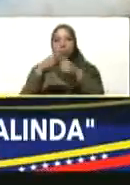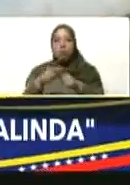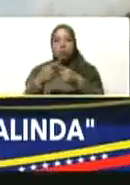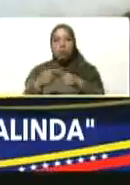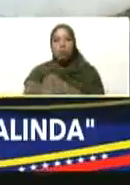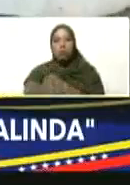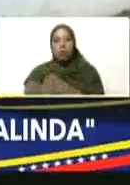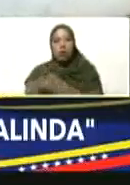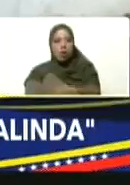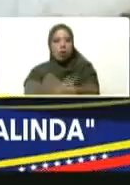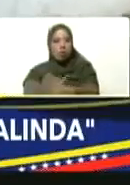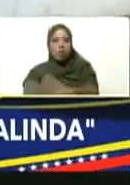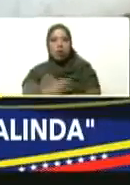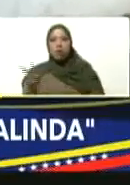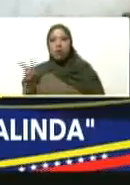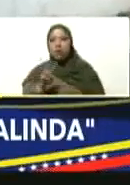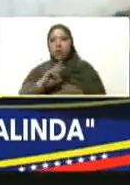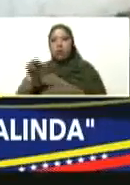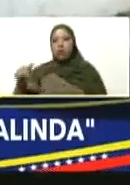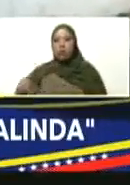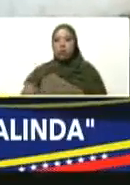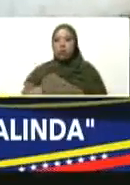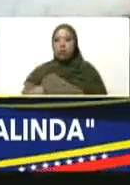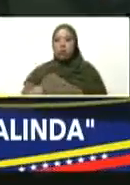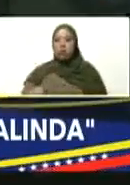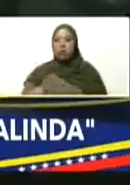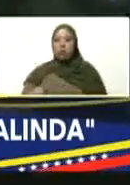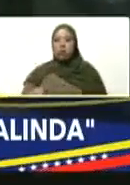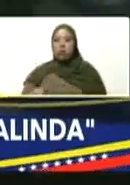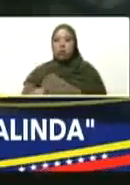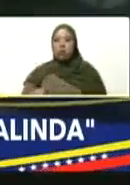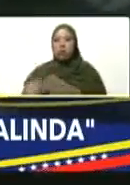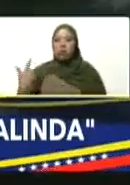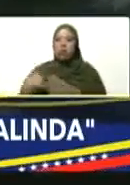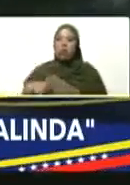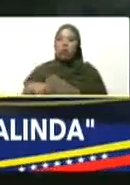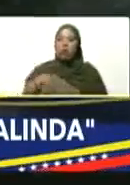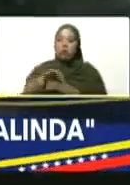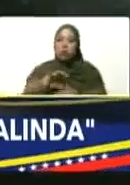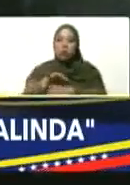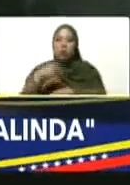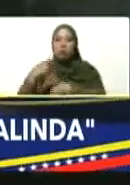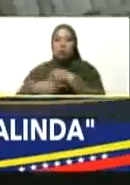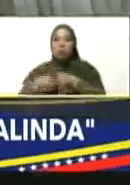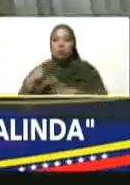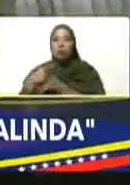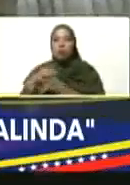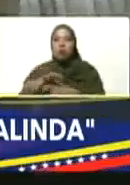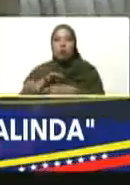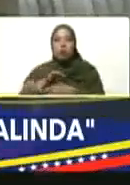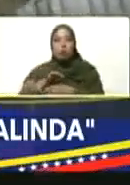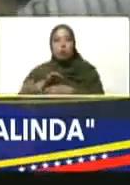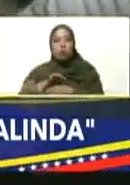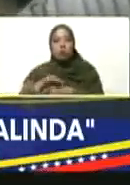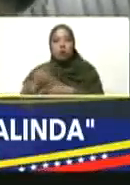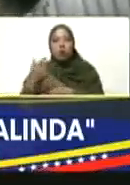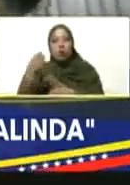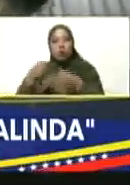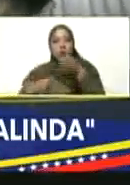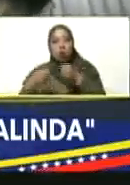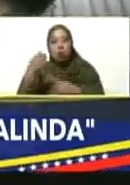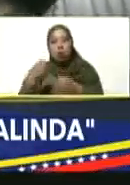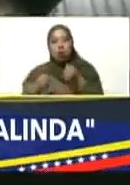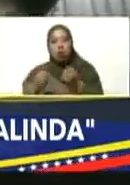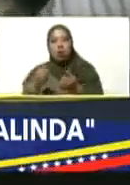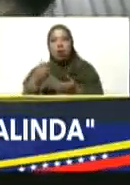y hermanos de Venezuela, no solamente en el sector cárnico, de producción de carne, en producción de queso, en producción